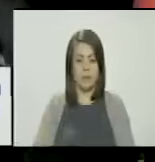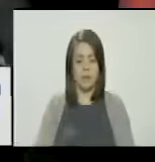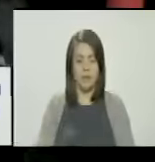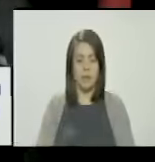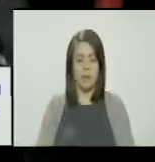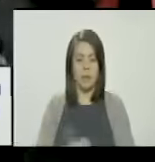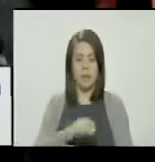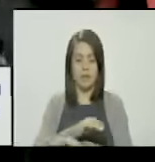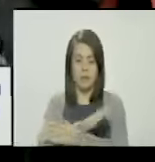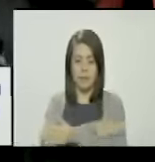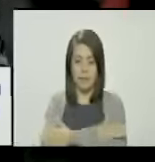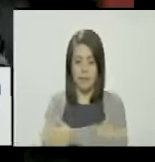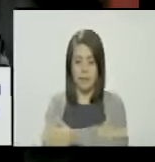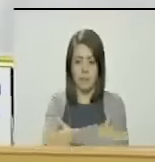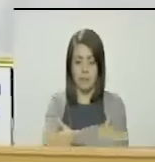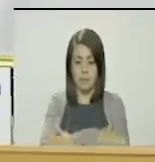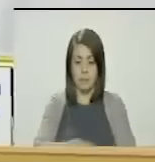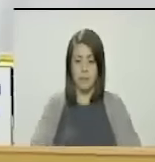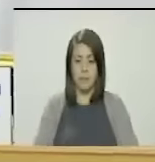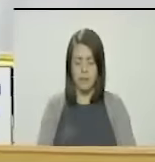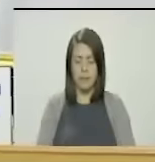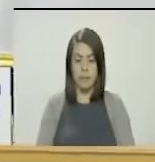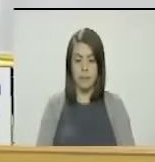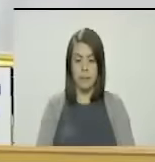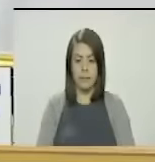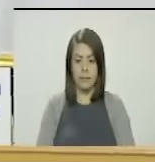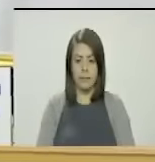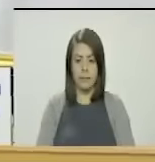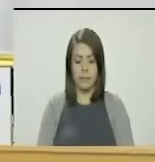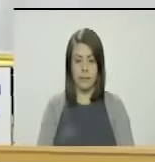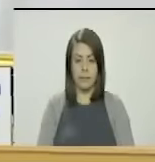2024-2025. Felicitaciones, secretaria.